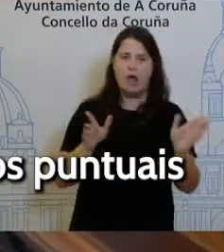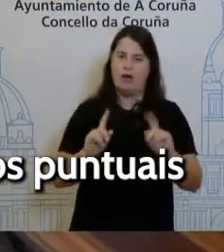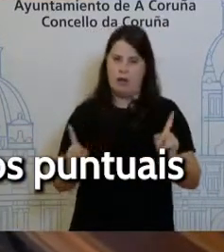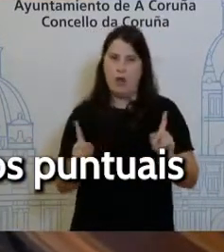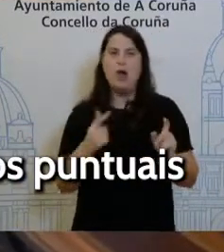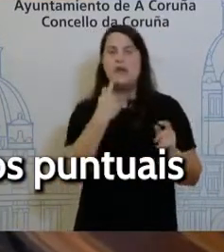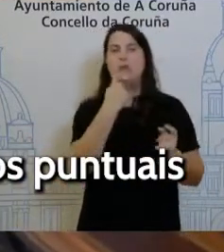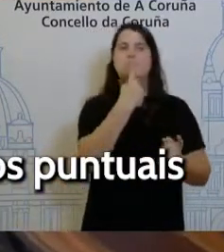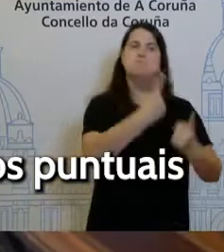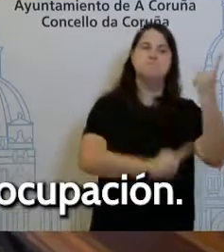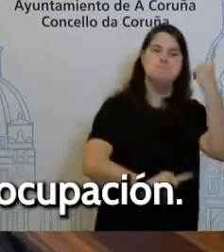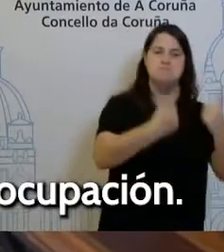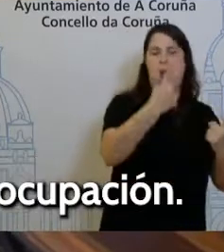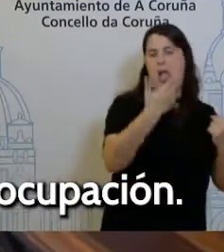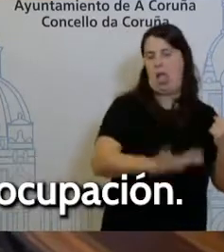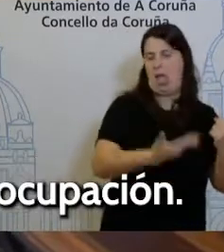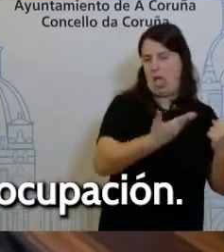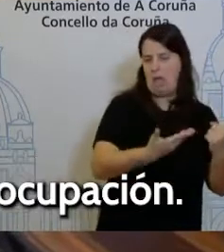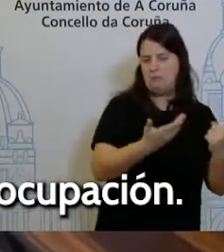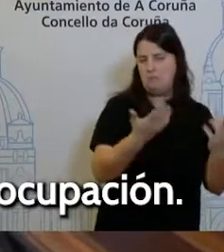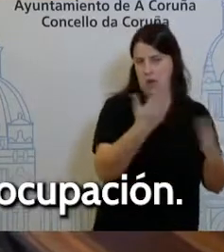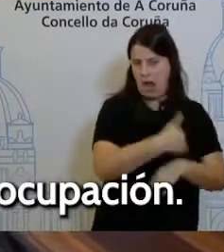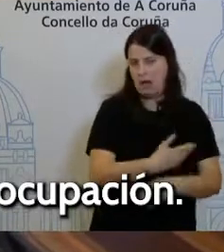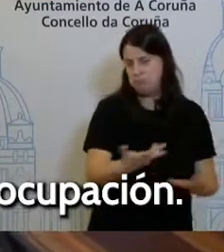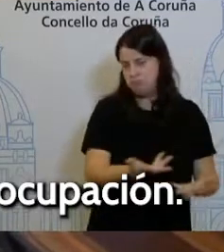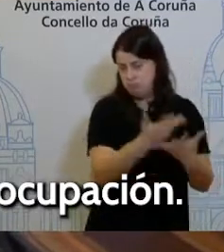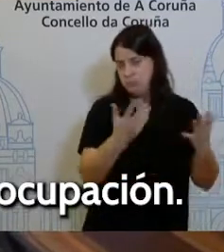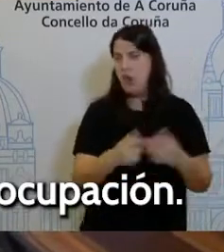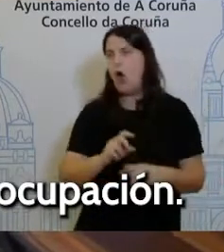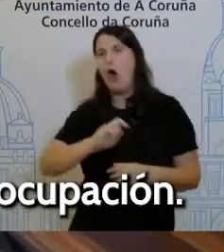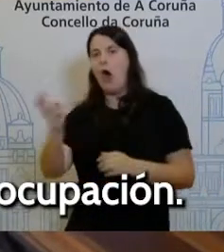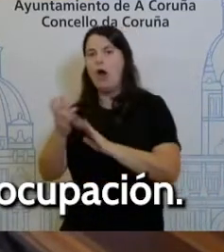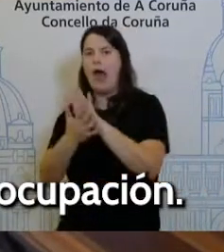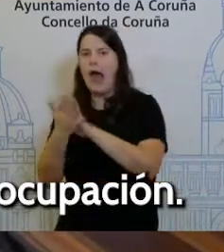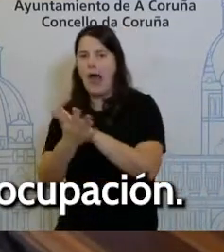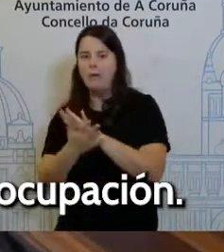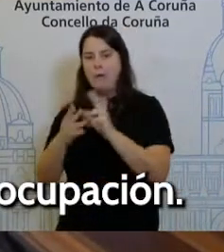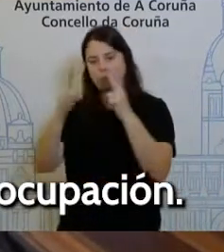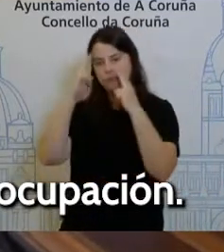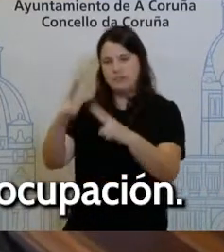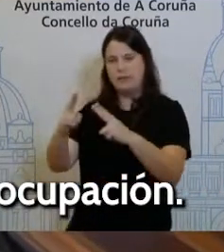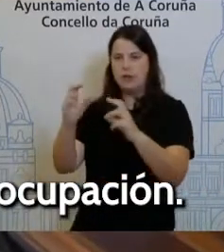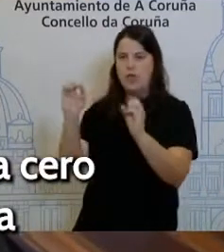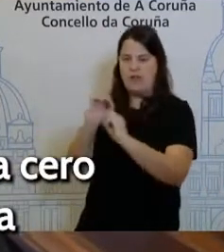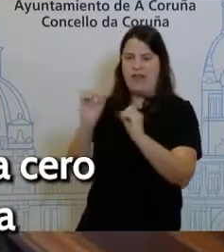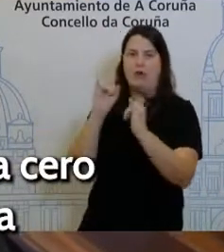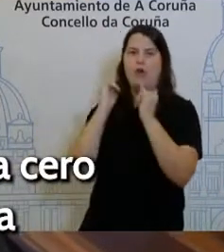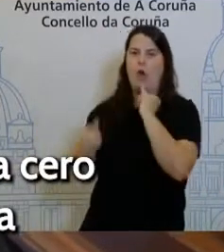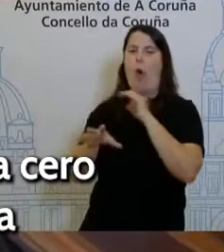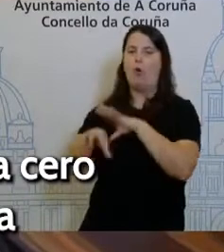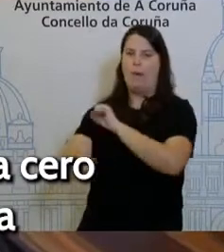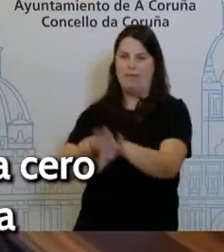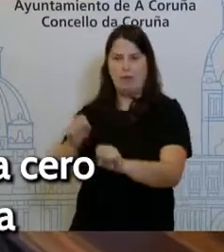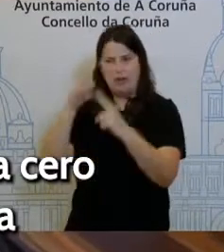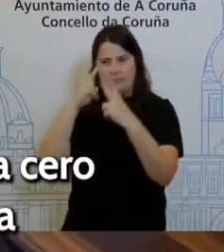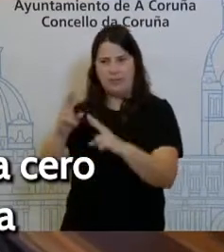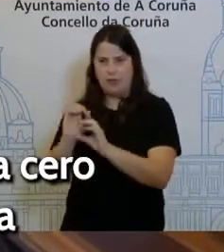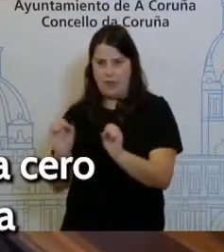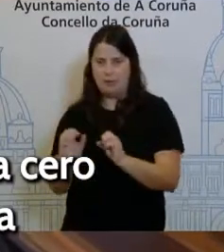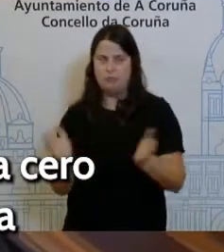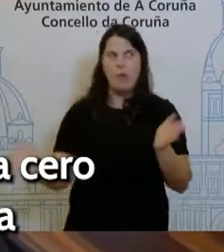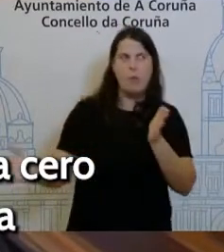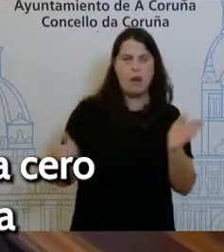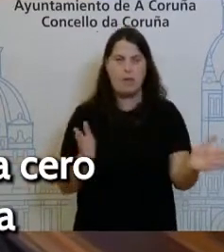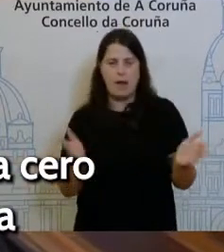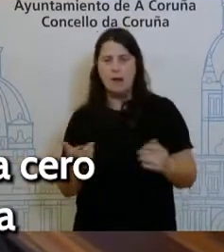episodios puntuais en importancia e outro día fala, efectivamente, da tolerancia cero coa ocupación. Ben, a nos gustaría